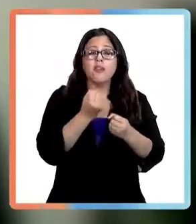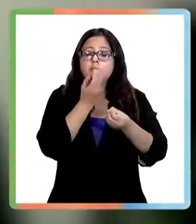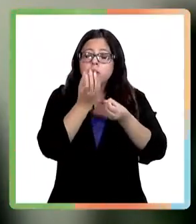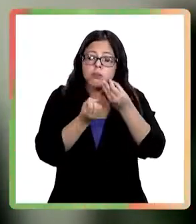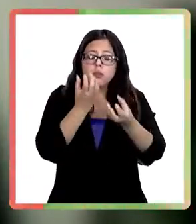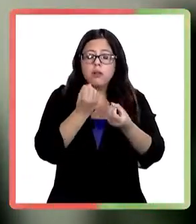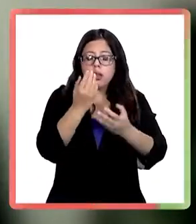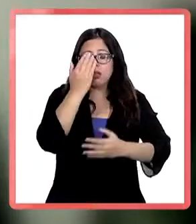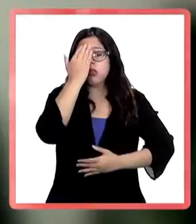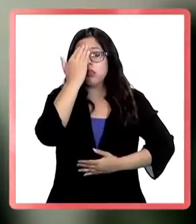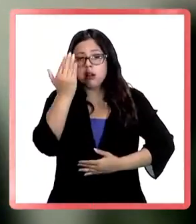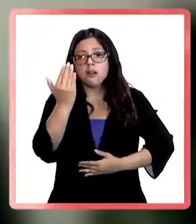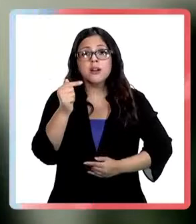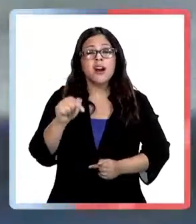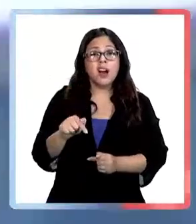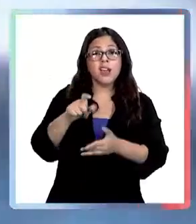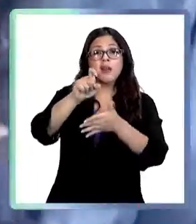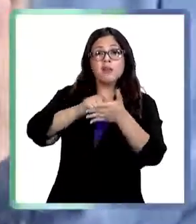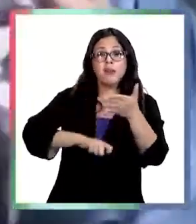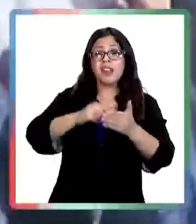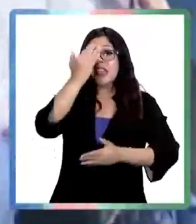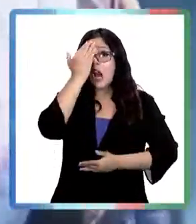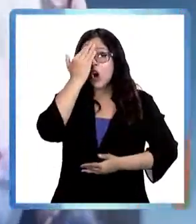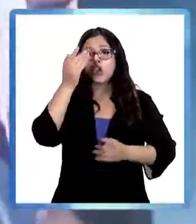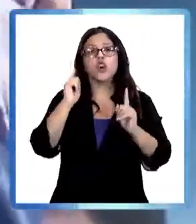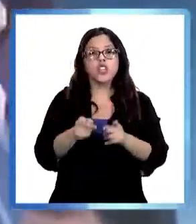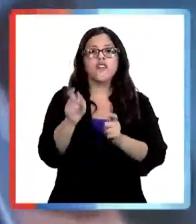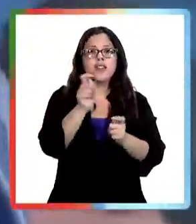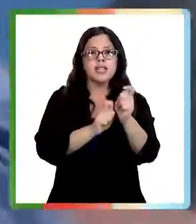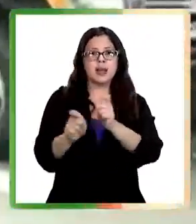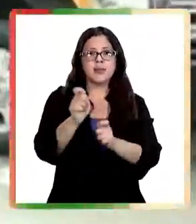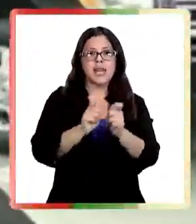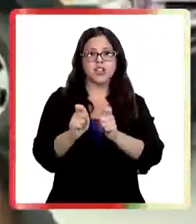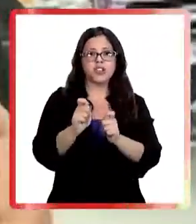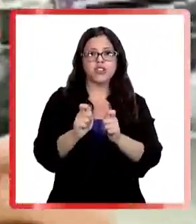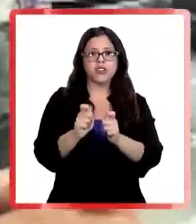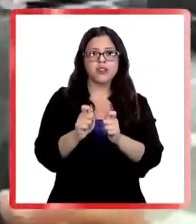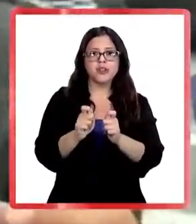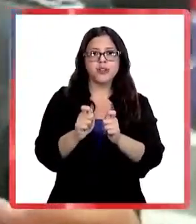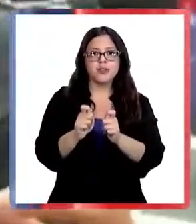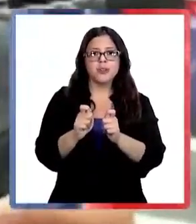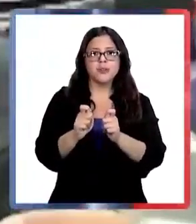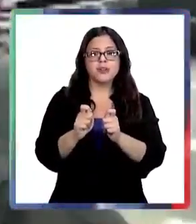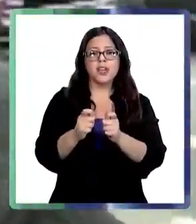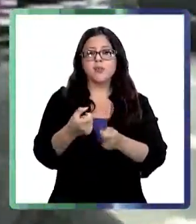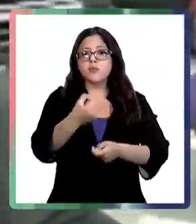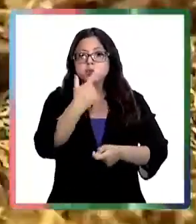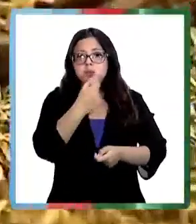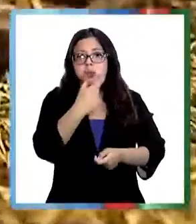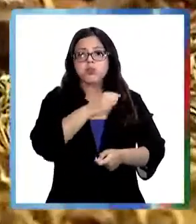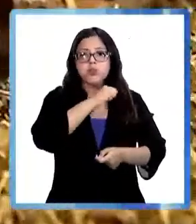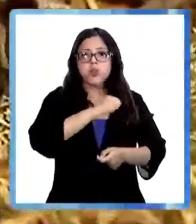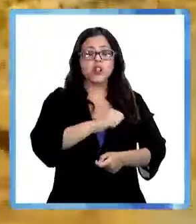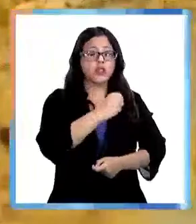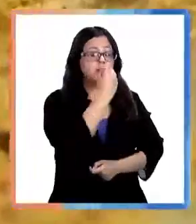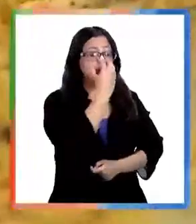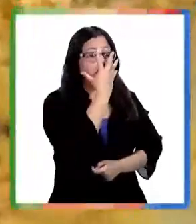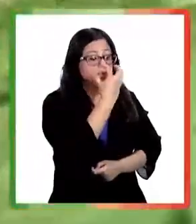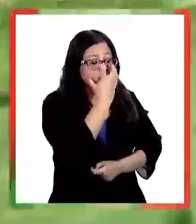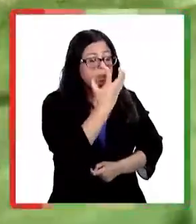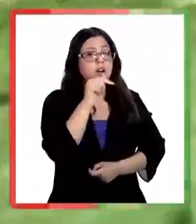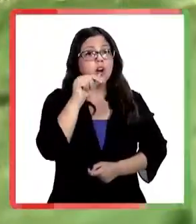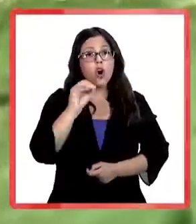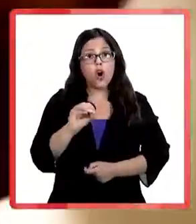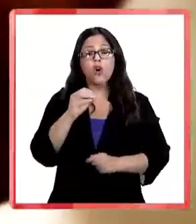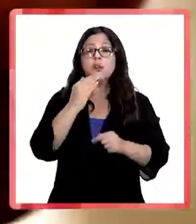que en primavera es su peor momento, en agosto tiene que empezar a tratarse. Empezar con antialérgicos orales, o